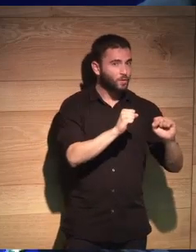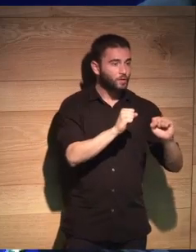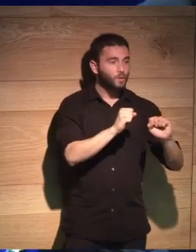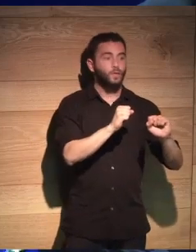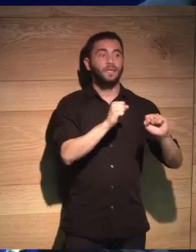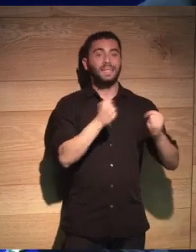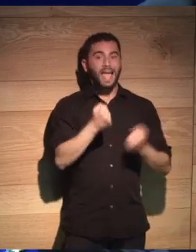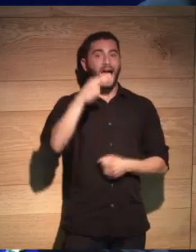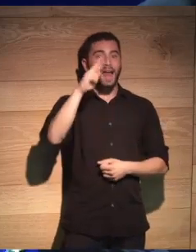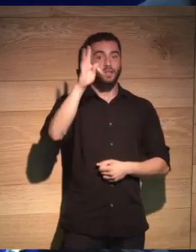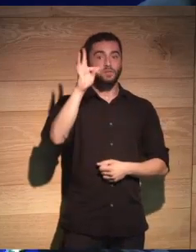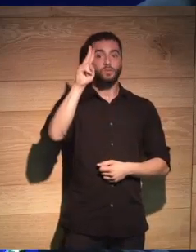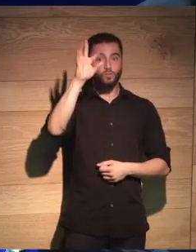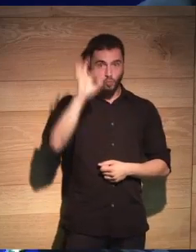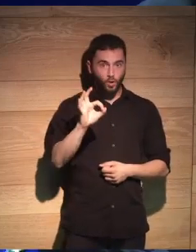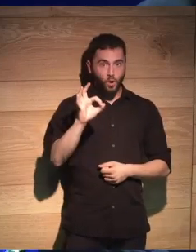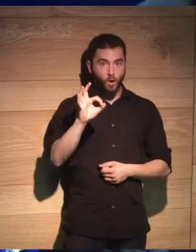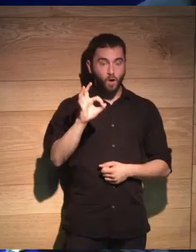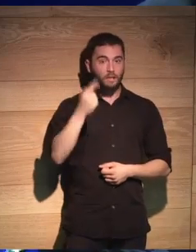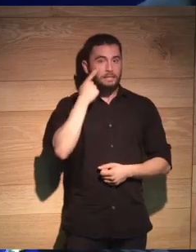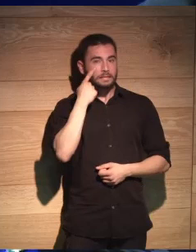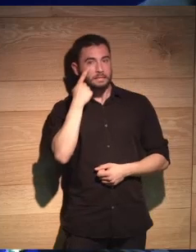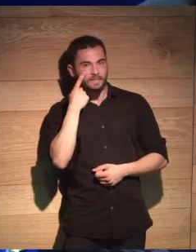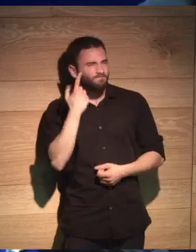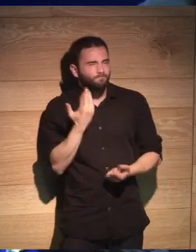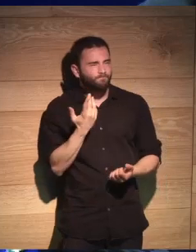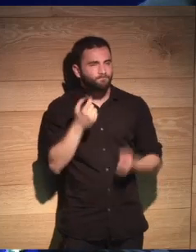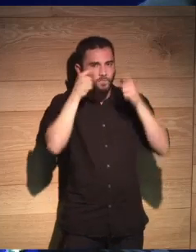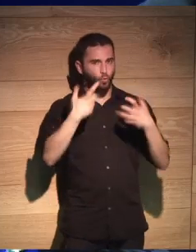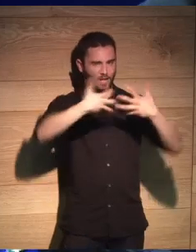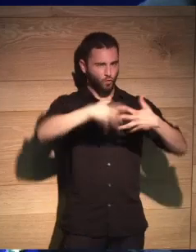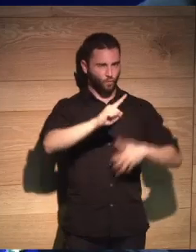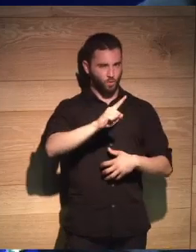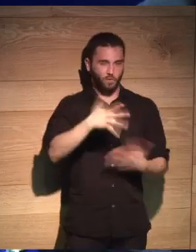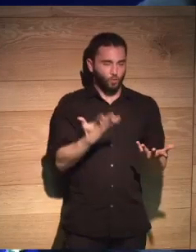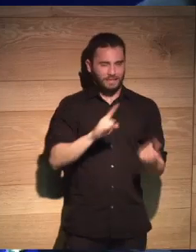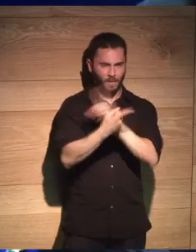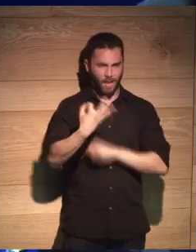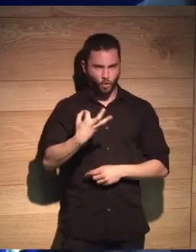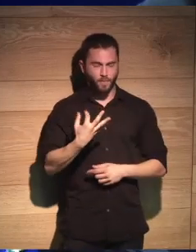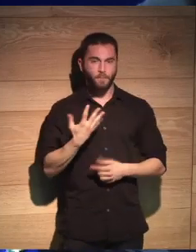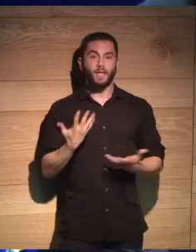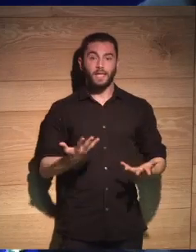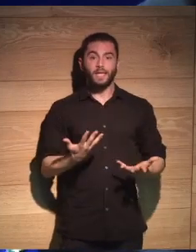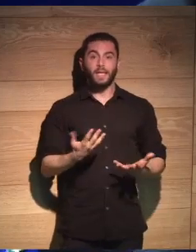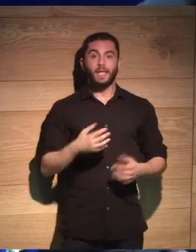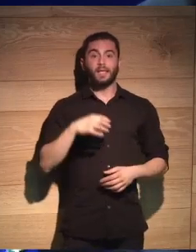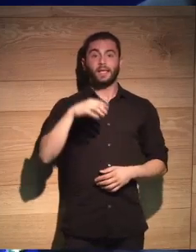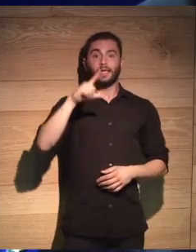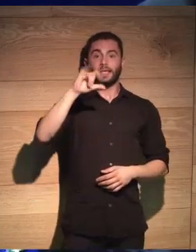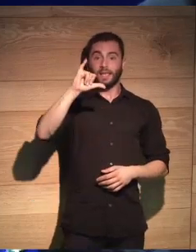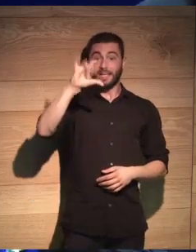estaba al tanto de que no funcionaba y quería cambiarlo, y con la llegada de